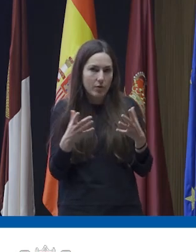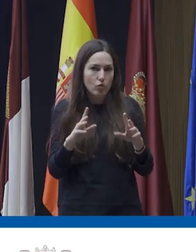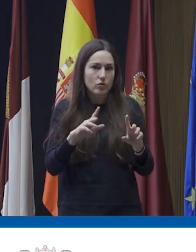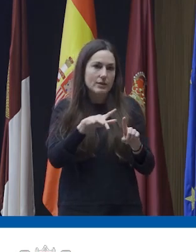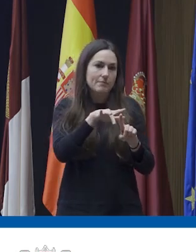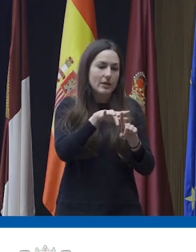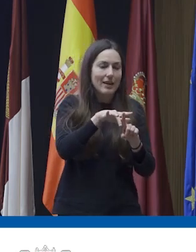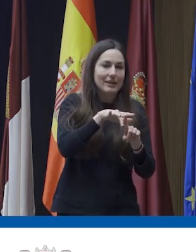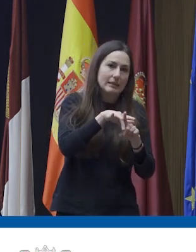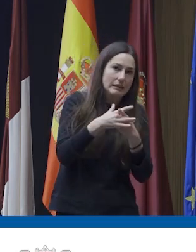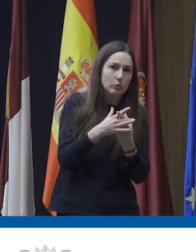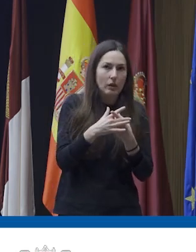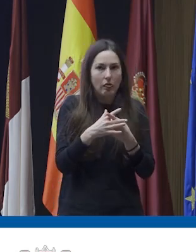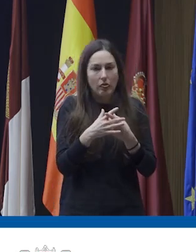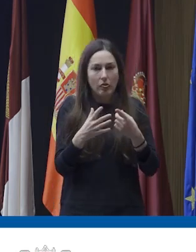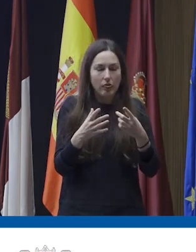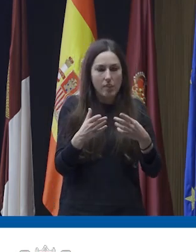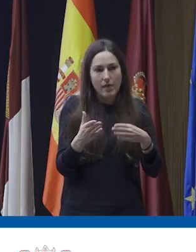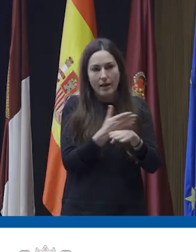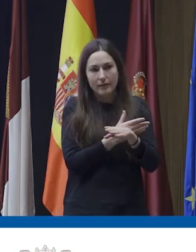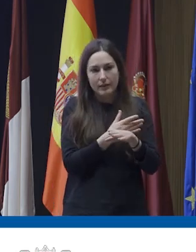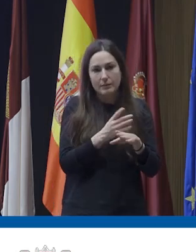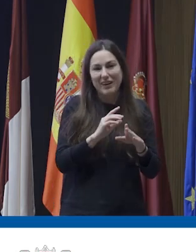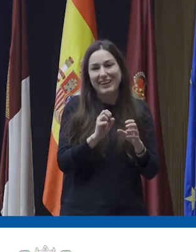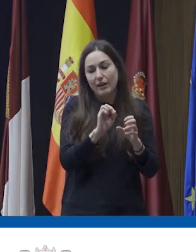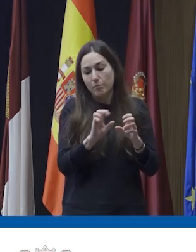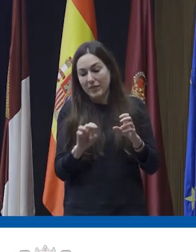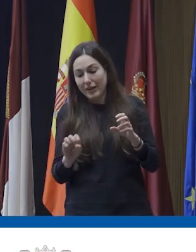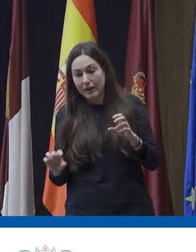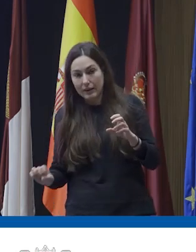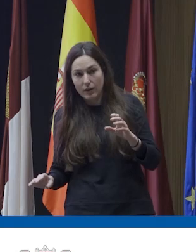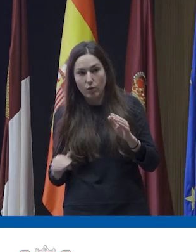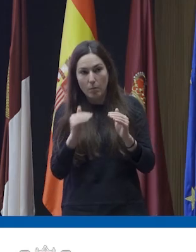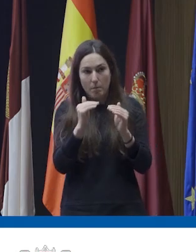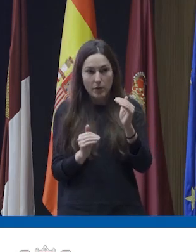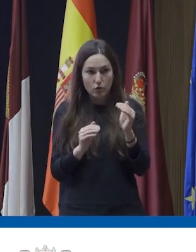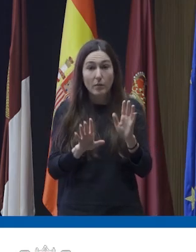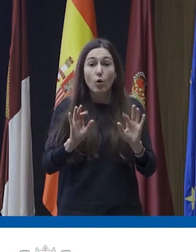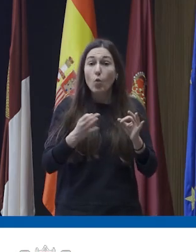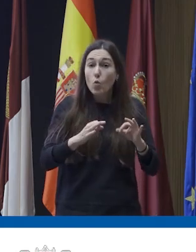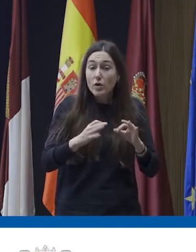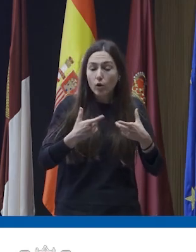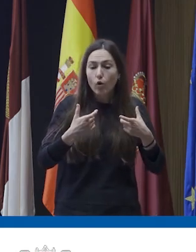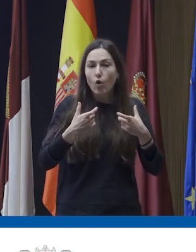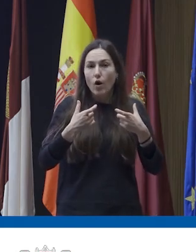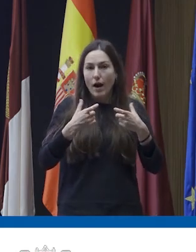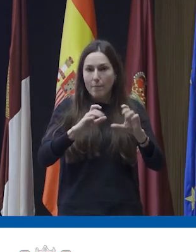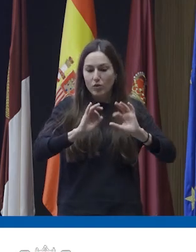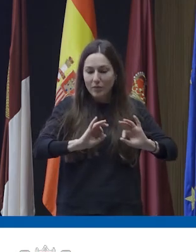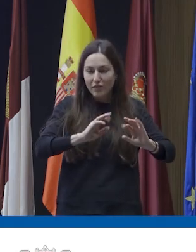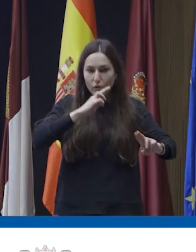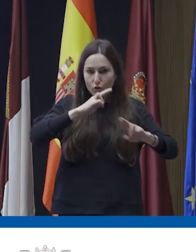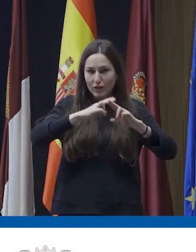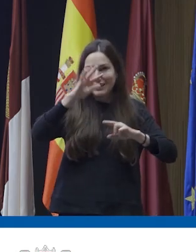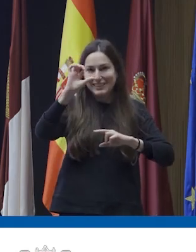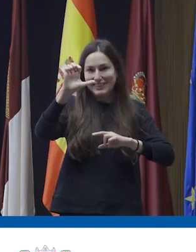se toma, se puede llegar a reducir unos años la progresión de la enfermedad en la degeneración macular seca, ¿vale? No ya cuando ya esté